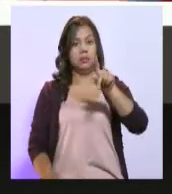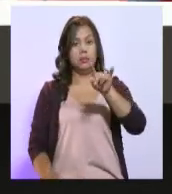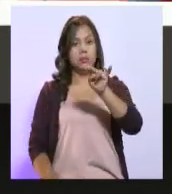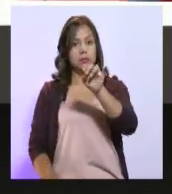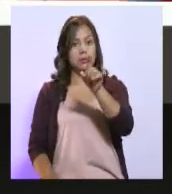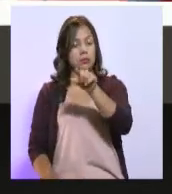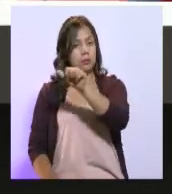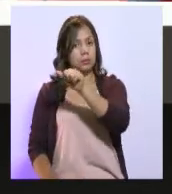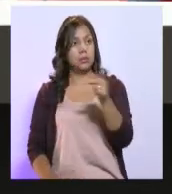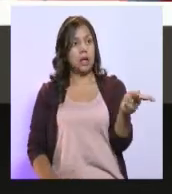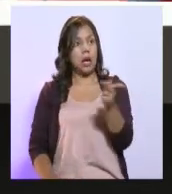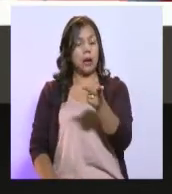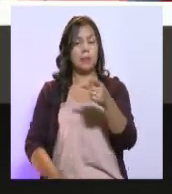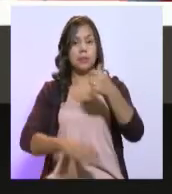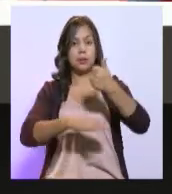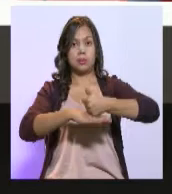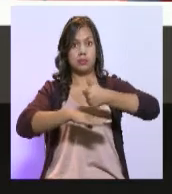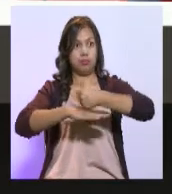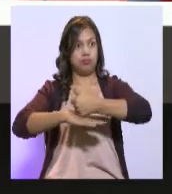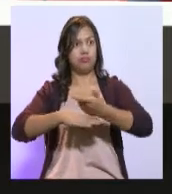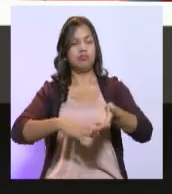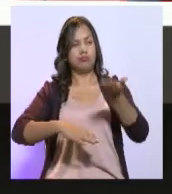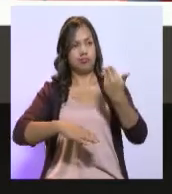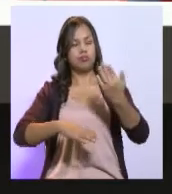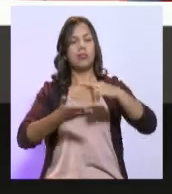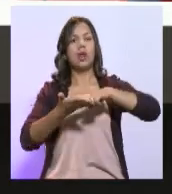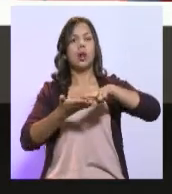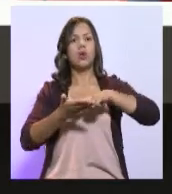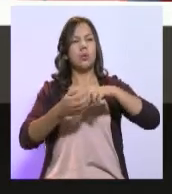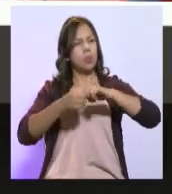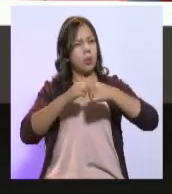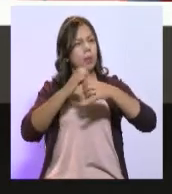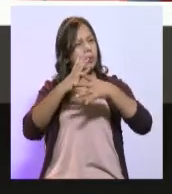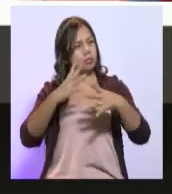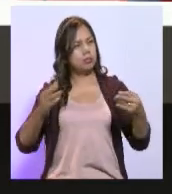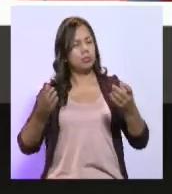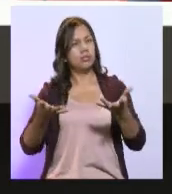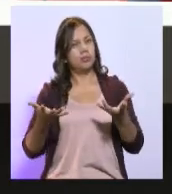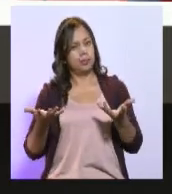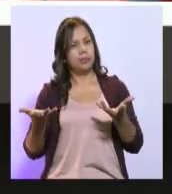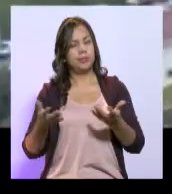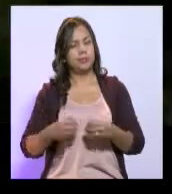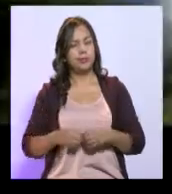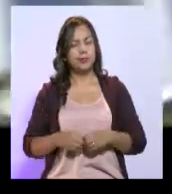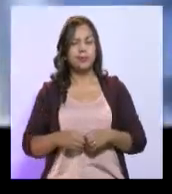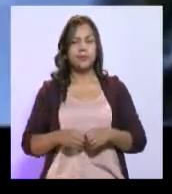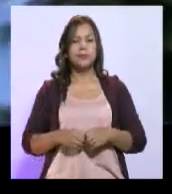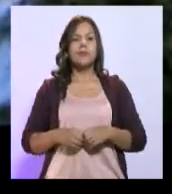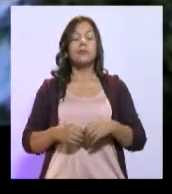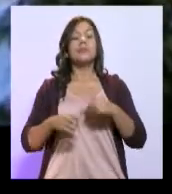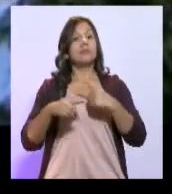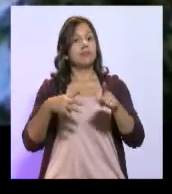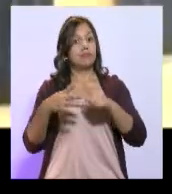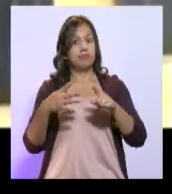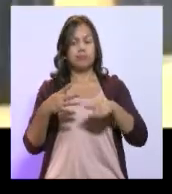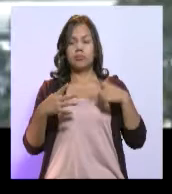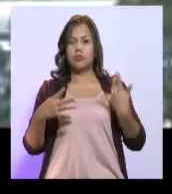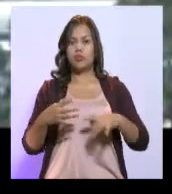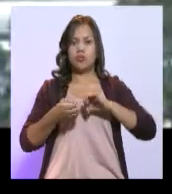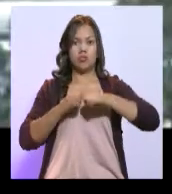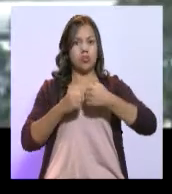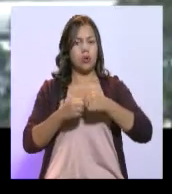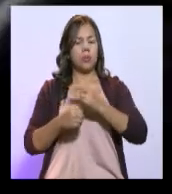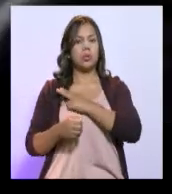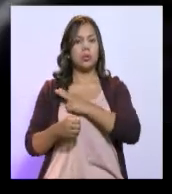autoridades a una reunión la tarde de este martes con el objetivo de encontrar soluciones. Diversos problemas está enfrentando la